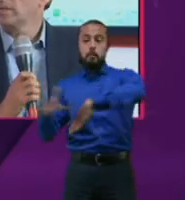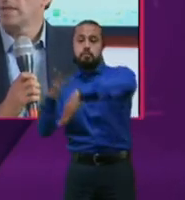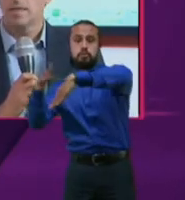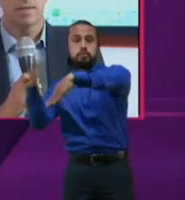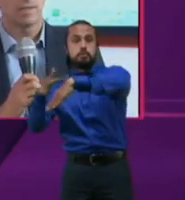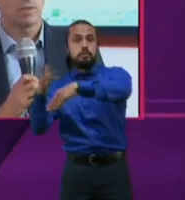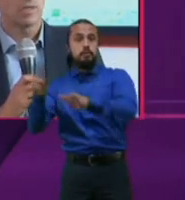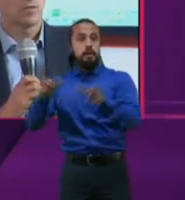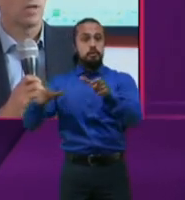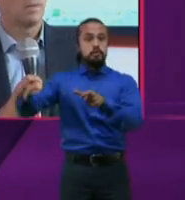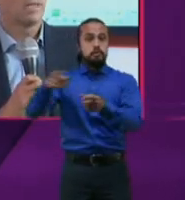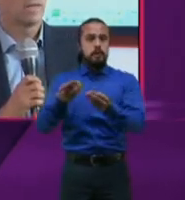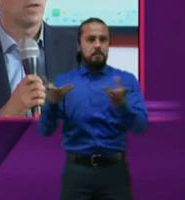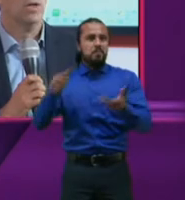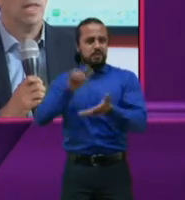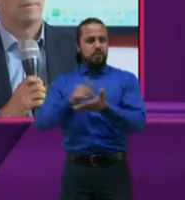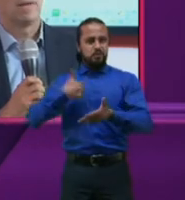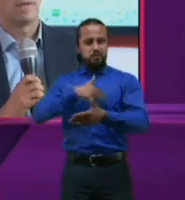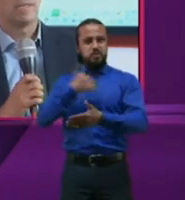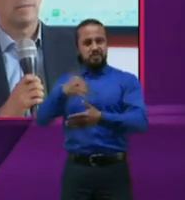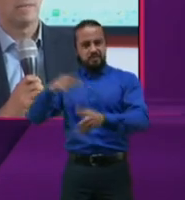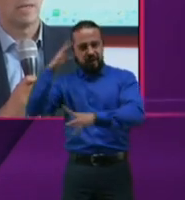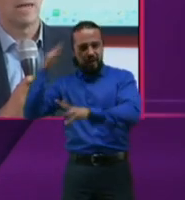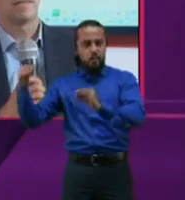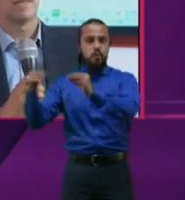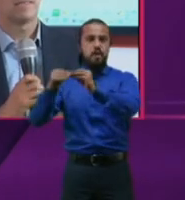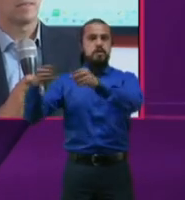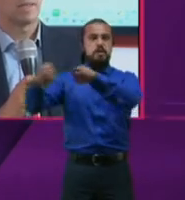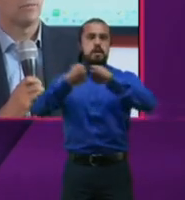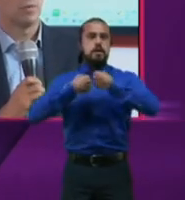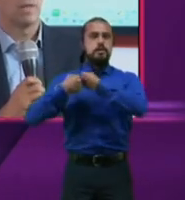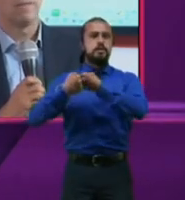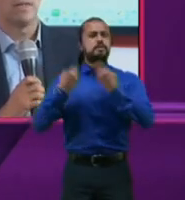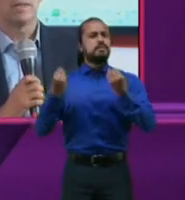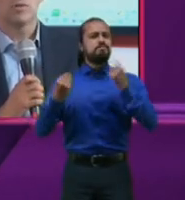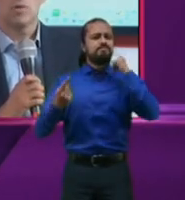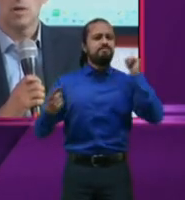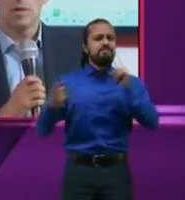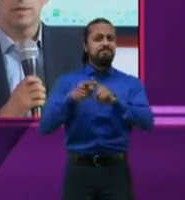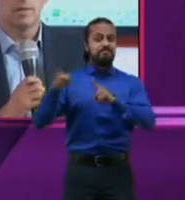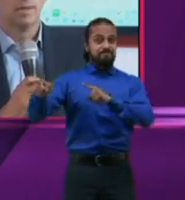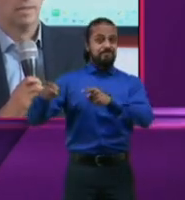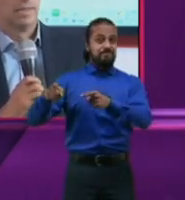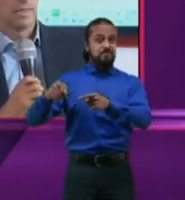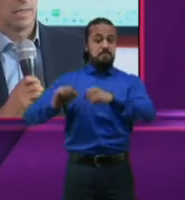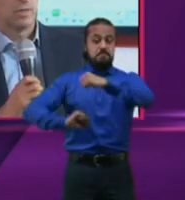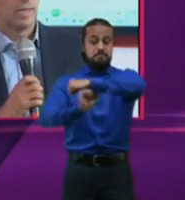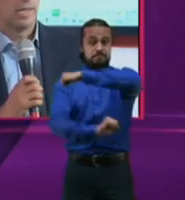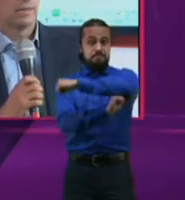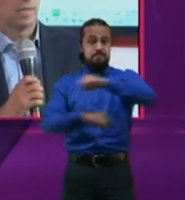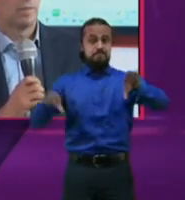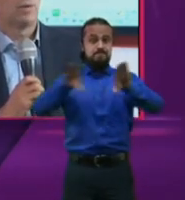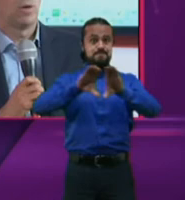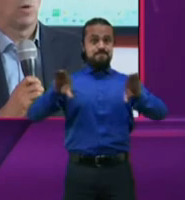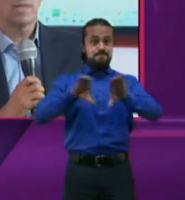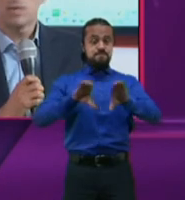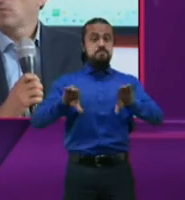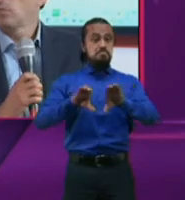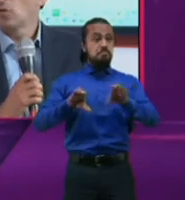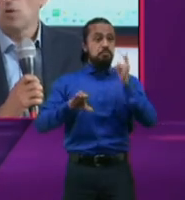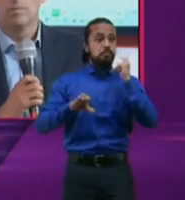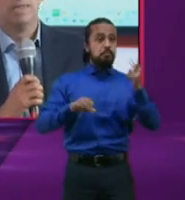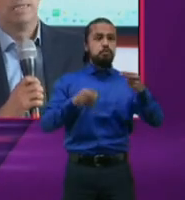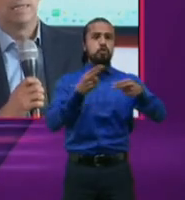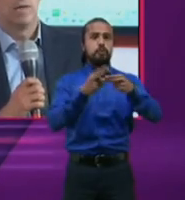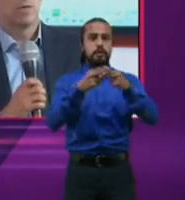muchísimo sentido esta alianza que estamos haciendo con el ministerio para precisamente a través de esta plataforma de financiación colaborativa que se denomina